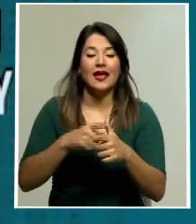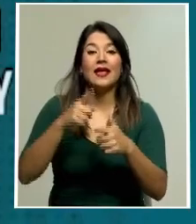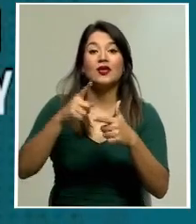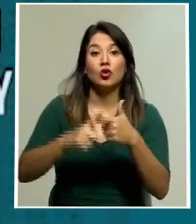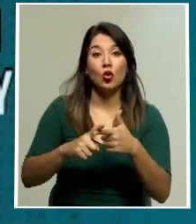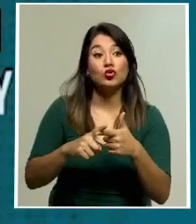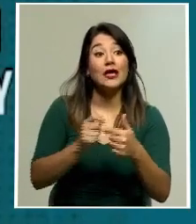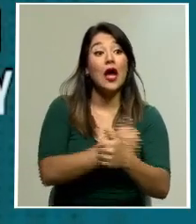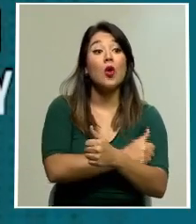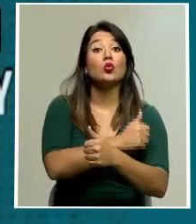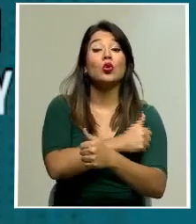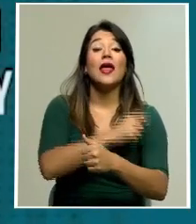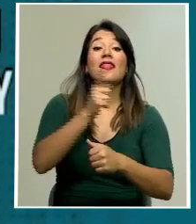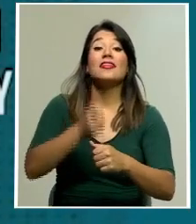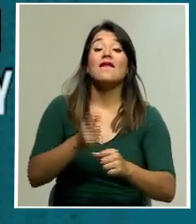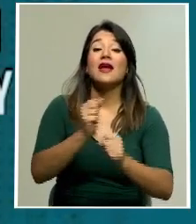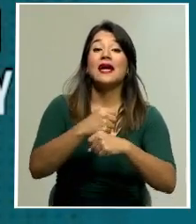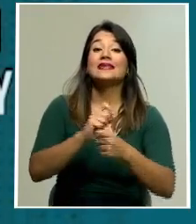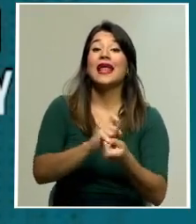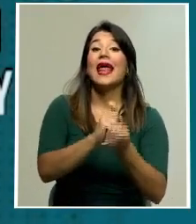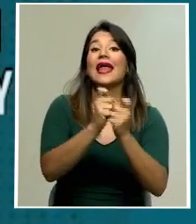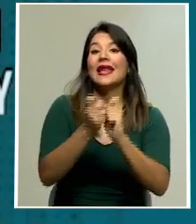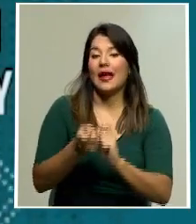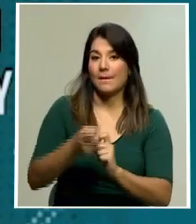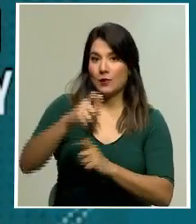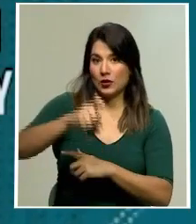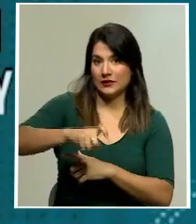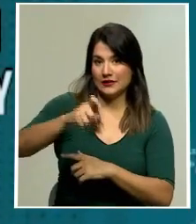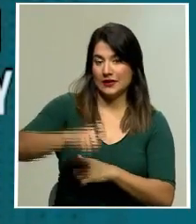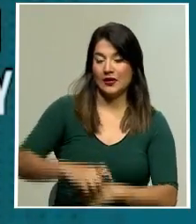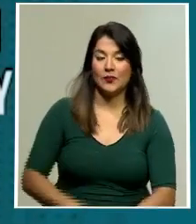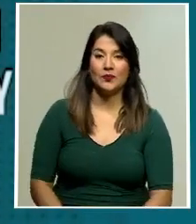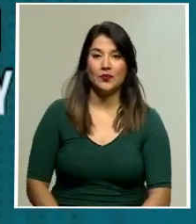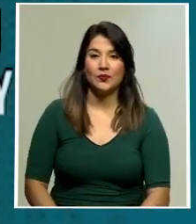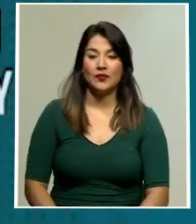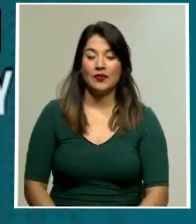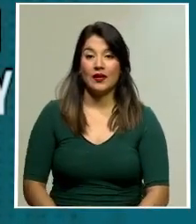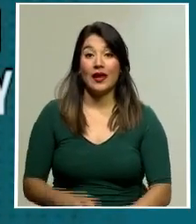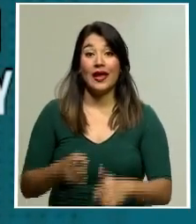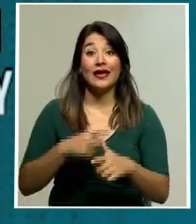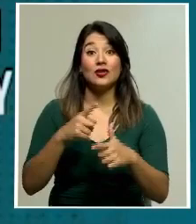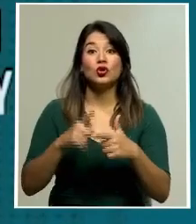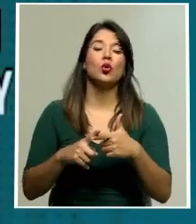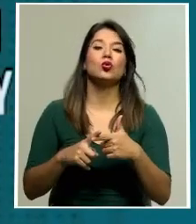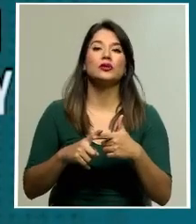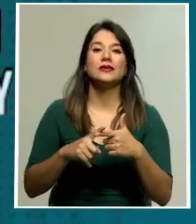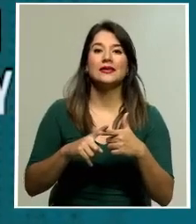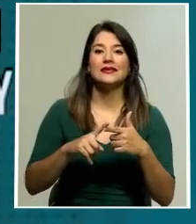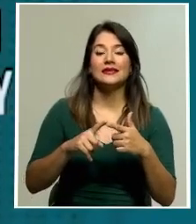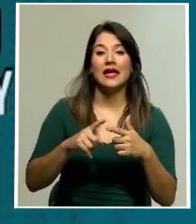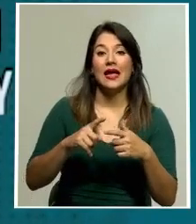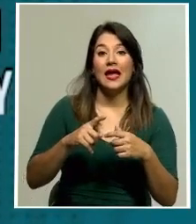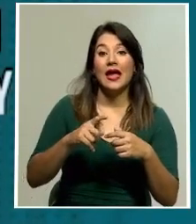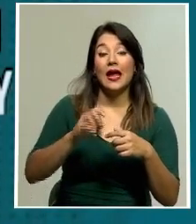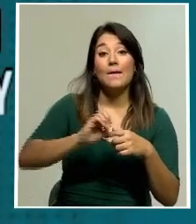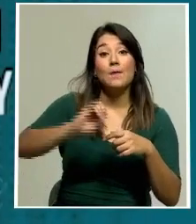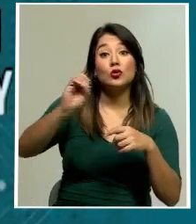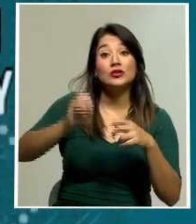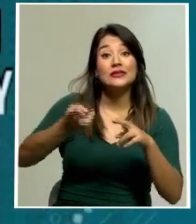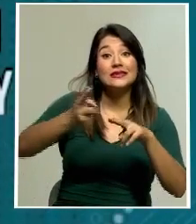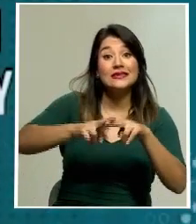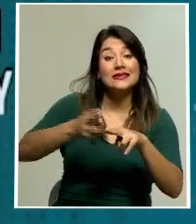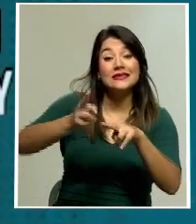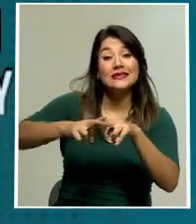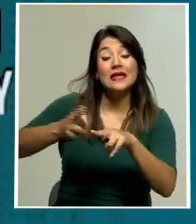ajuste correspondiente conforme a esta sentencia, de manera tal que las cargas tributarias que pesan sobre el monto de